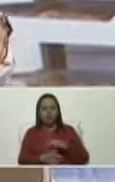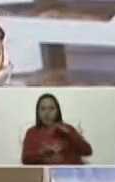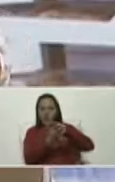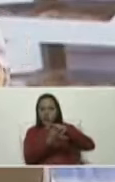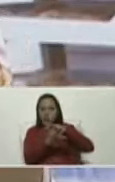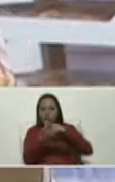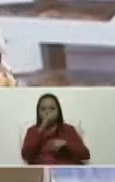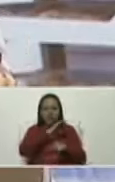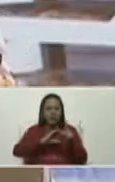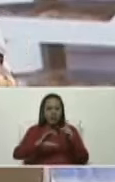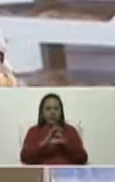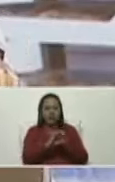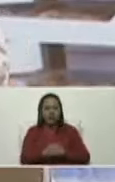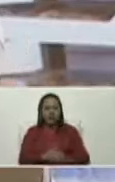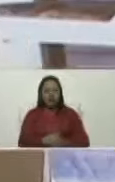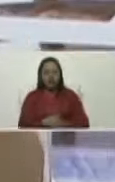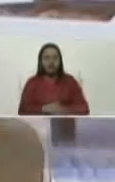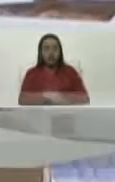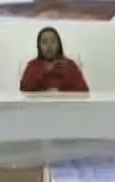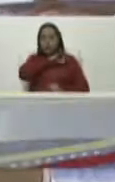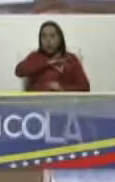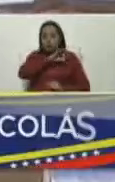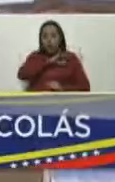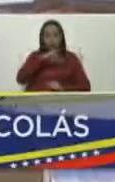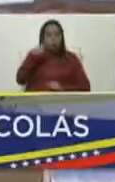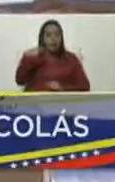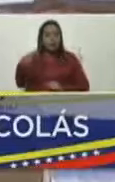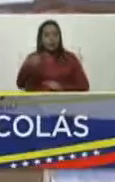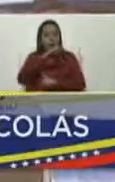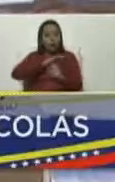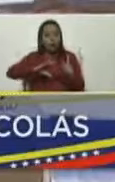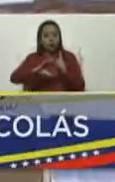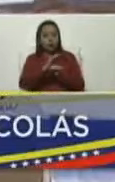tecnológicos, culturales, sociopolíticos, culturales,